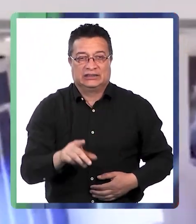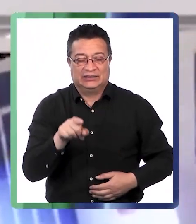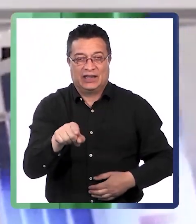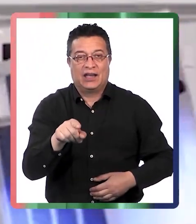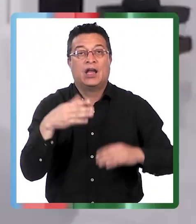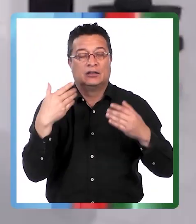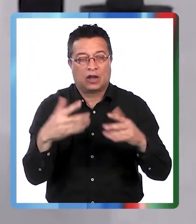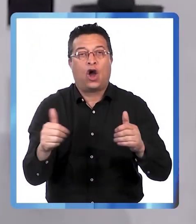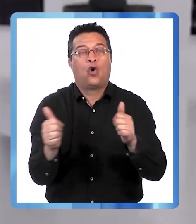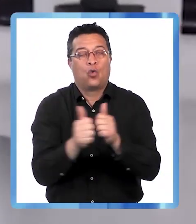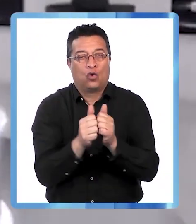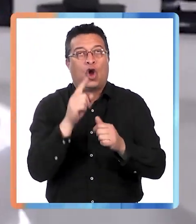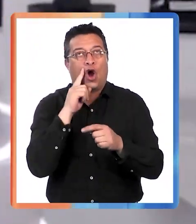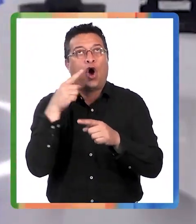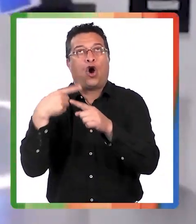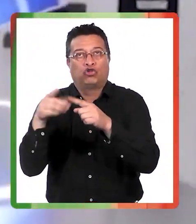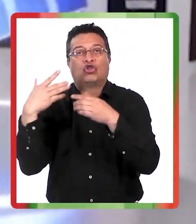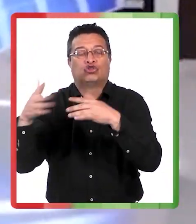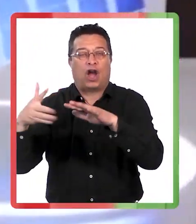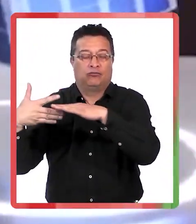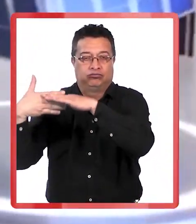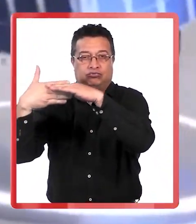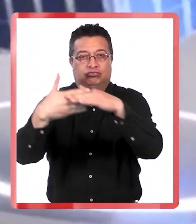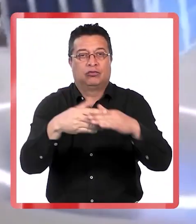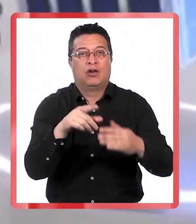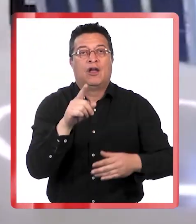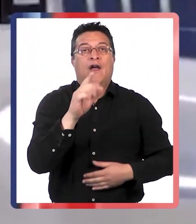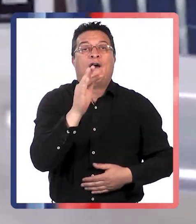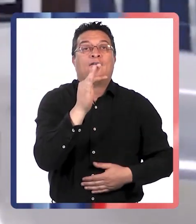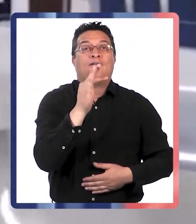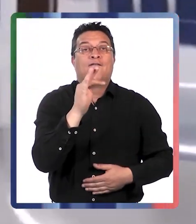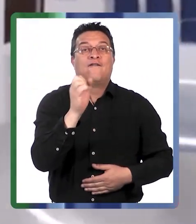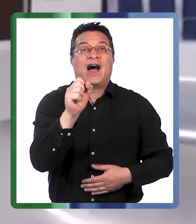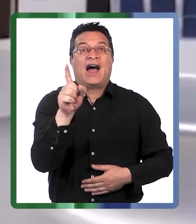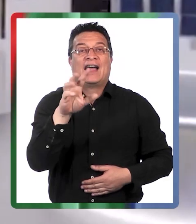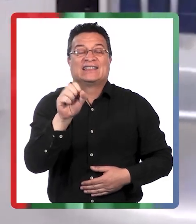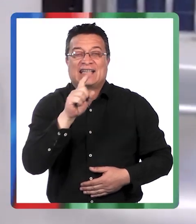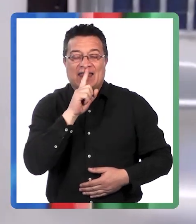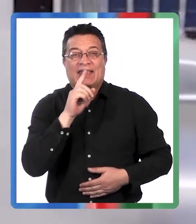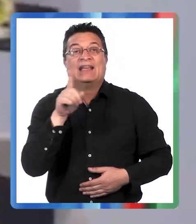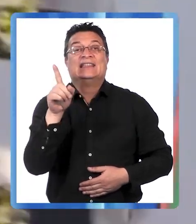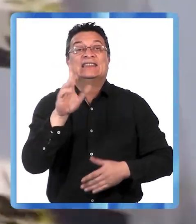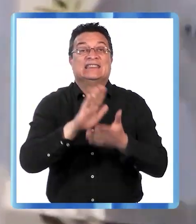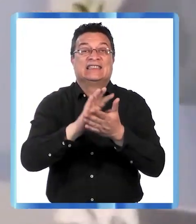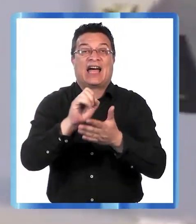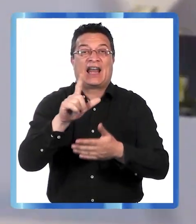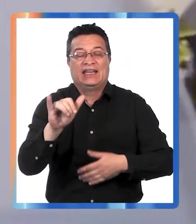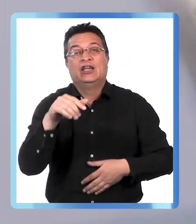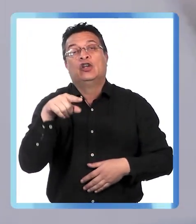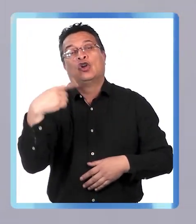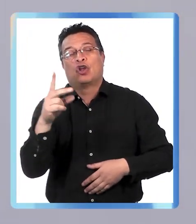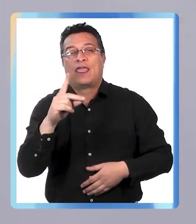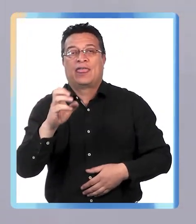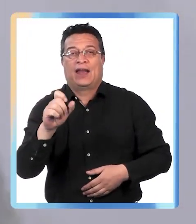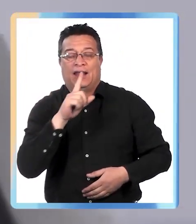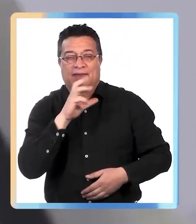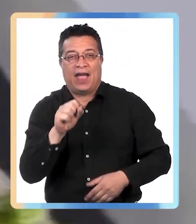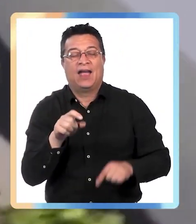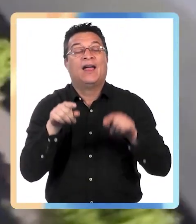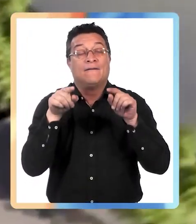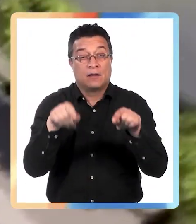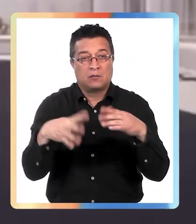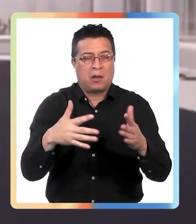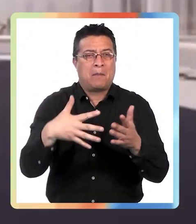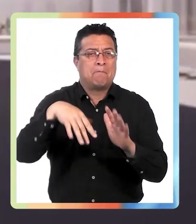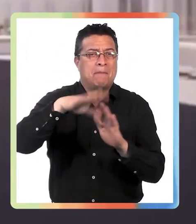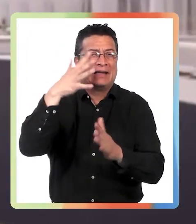junto a los que ya están en órbita, que son el FASAT Charlie y el FASAT Delta. La superficie de las instalaciones comprenderá más